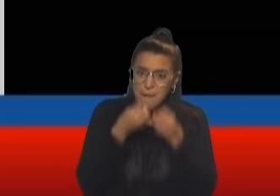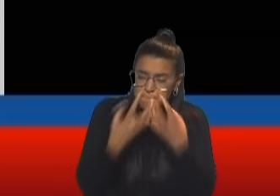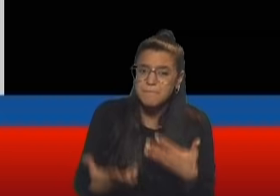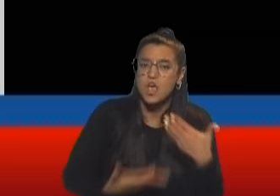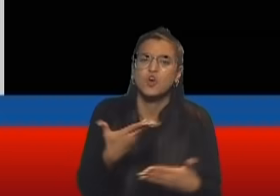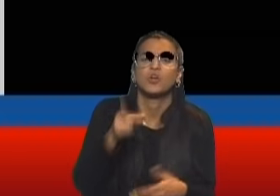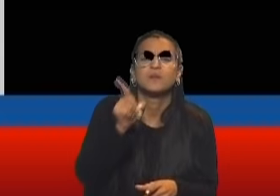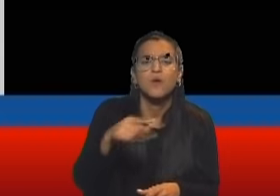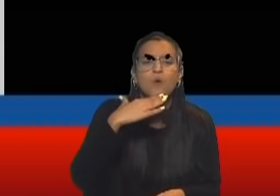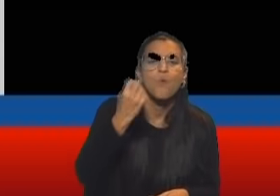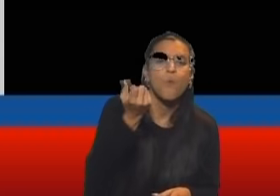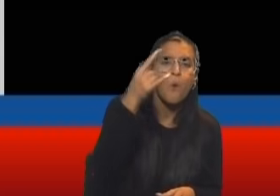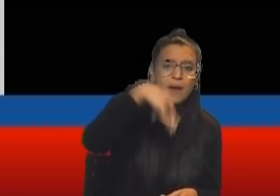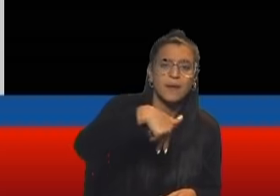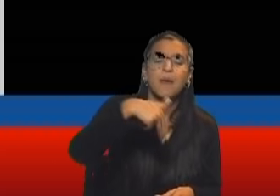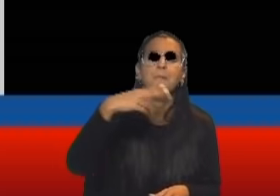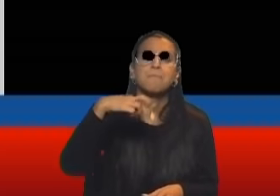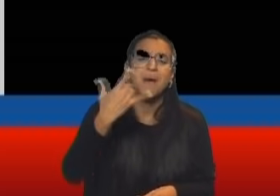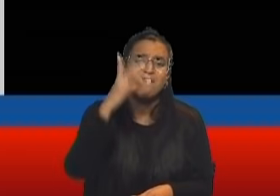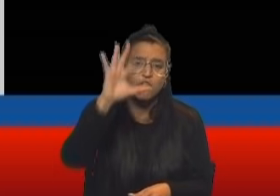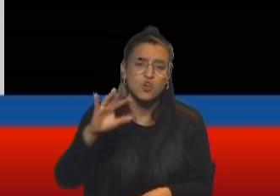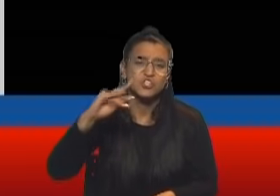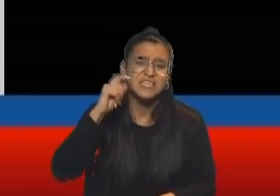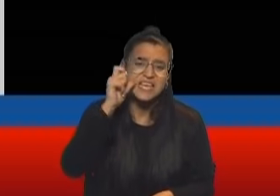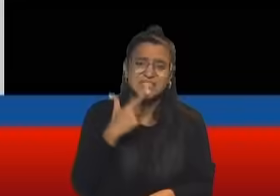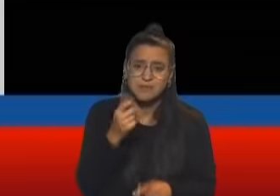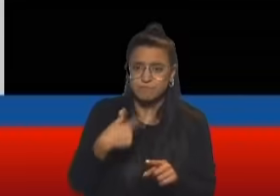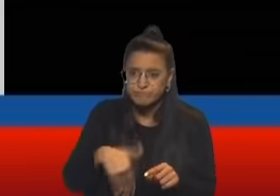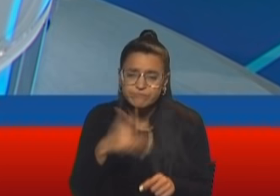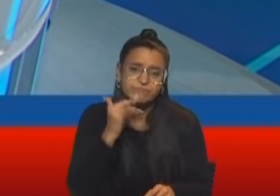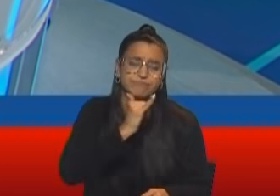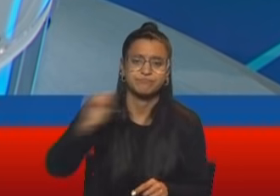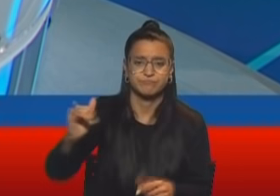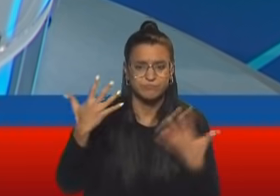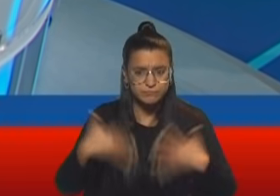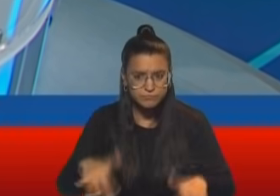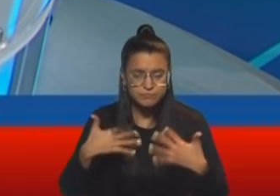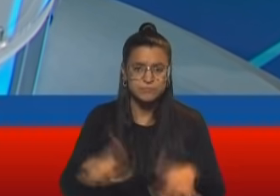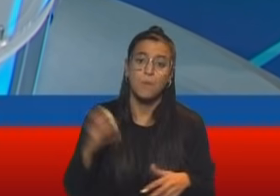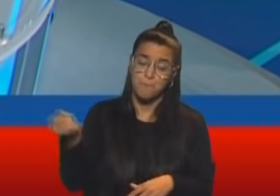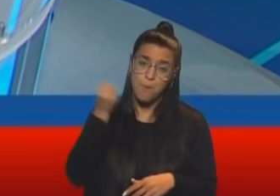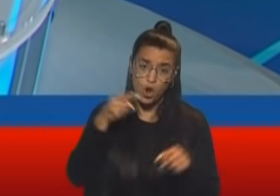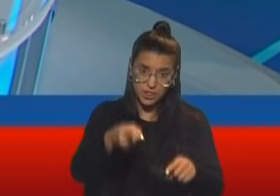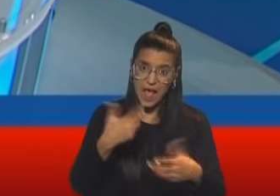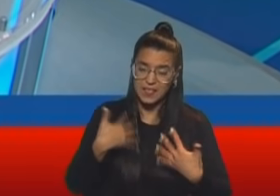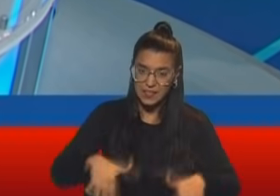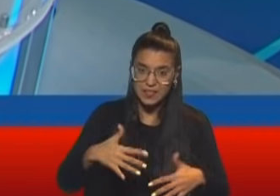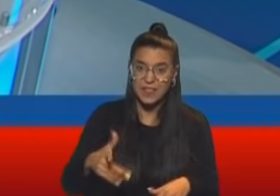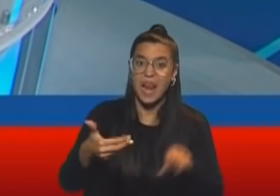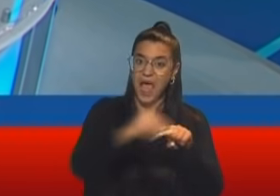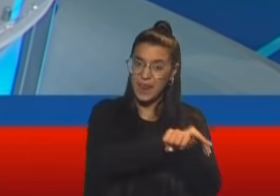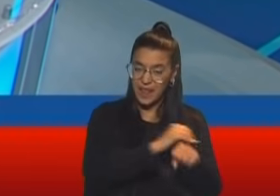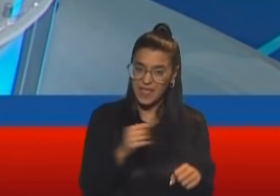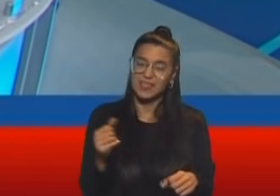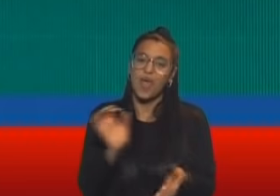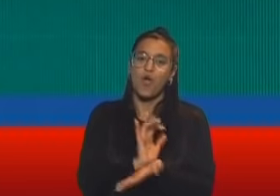Juan Pablo Chiesa, que va a realizar la denuncia. Pero bueno, tiene un blindaje bastante importante Horacio Rodríguez